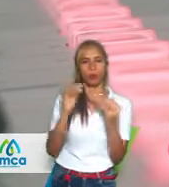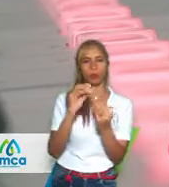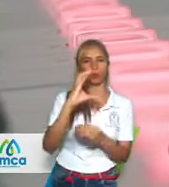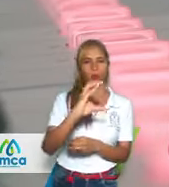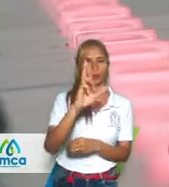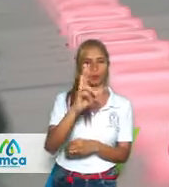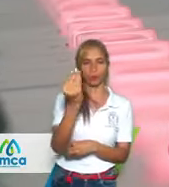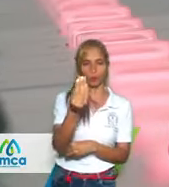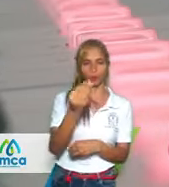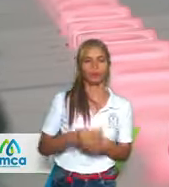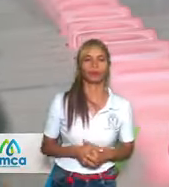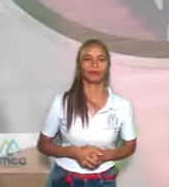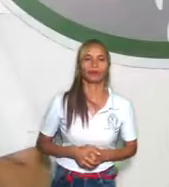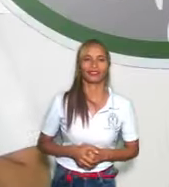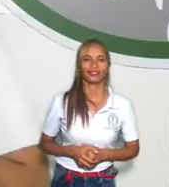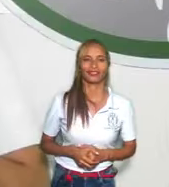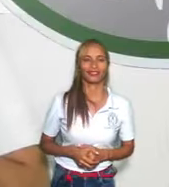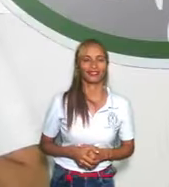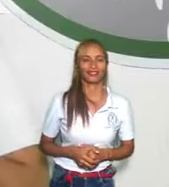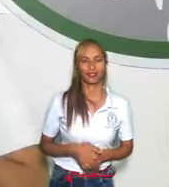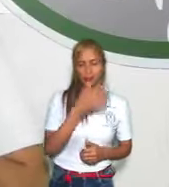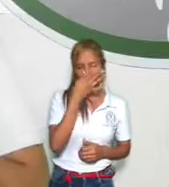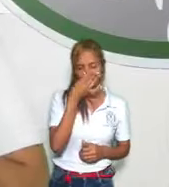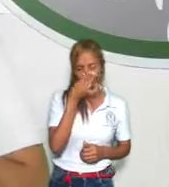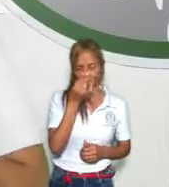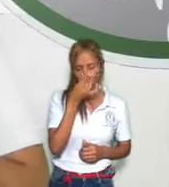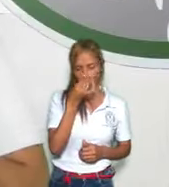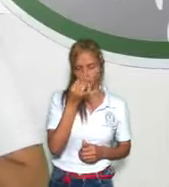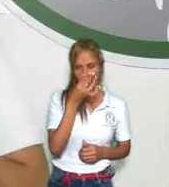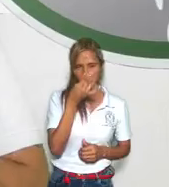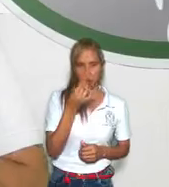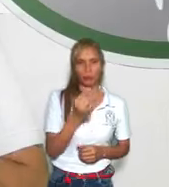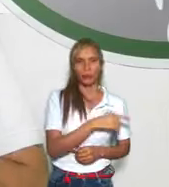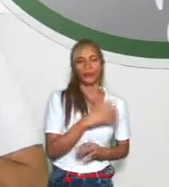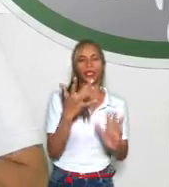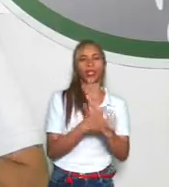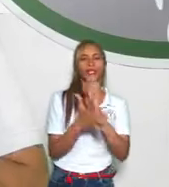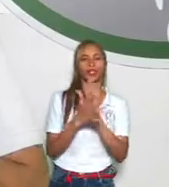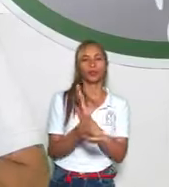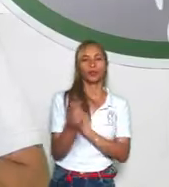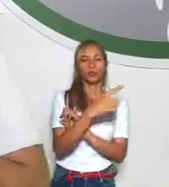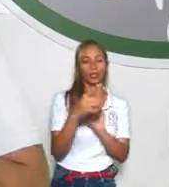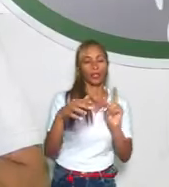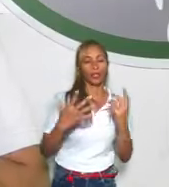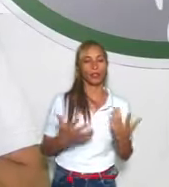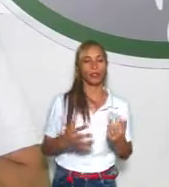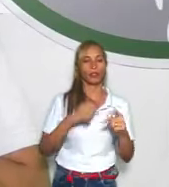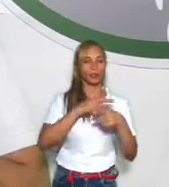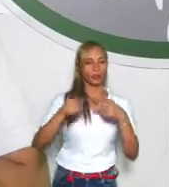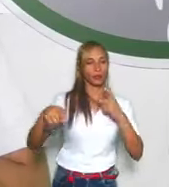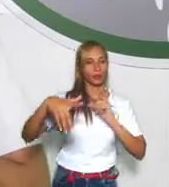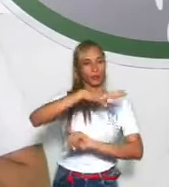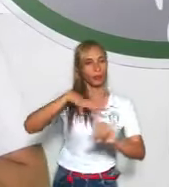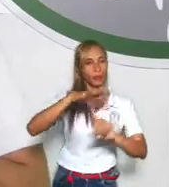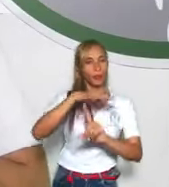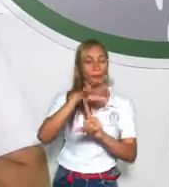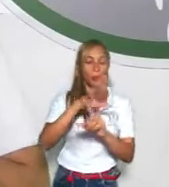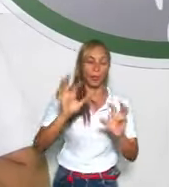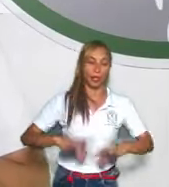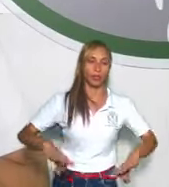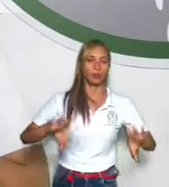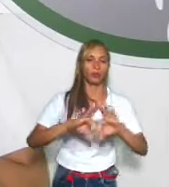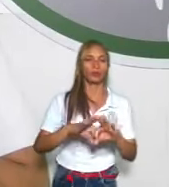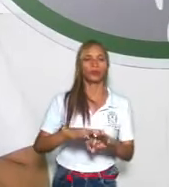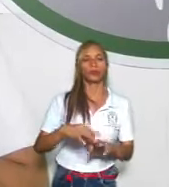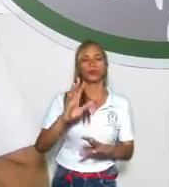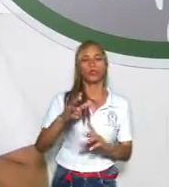Y bueno, esto fue lo que nos contó Dina sobre esta feria ambiental, un espacio importante que se presentó en nuestro parque principal, organizada por